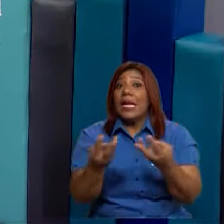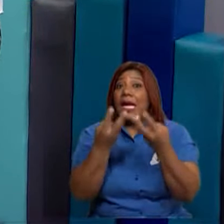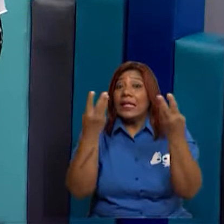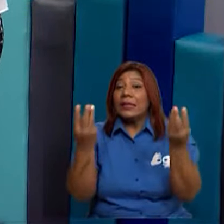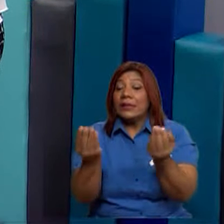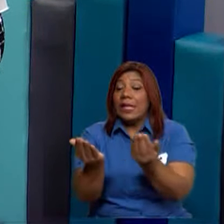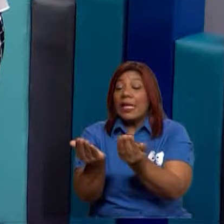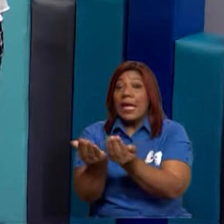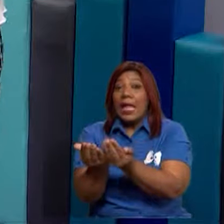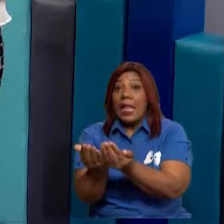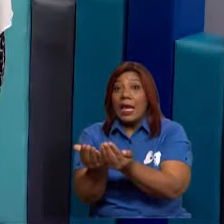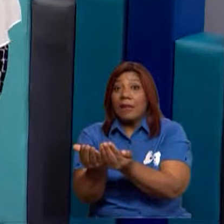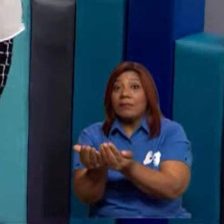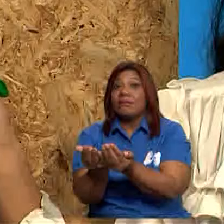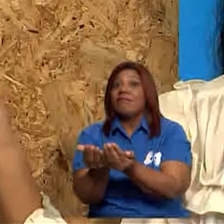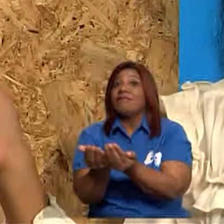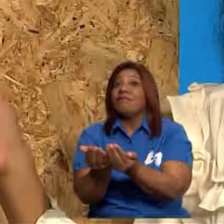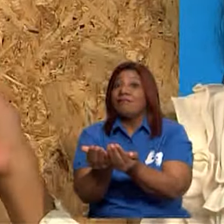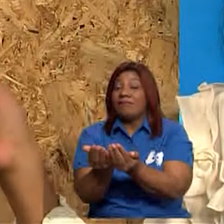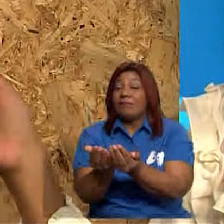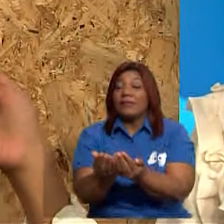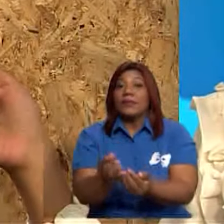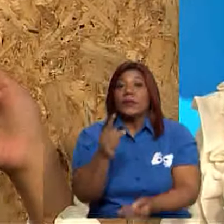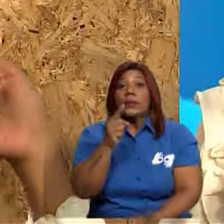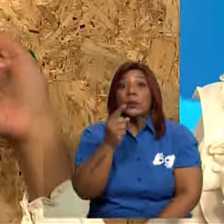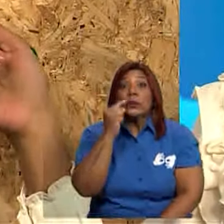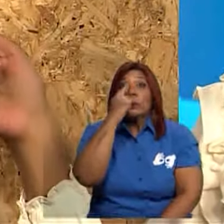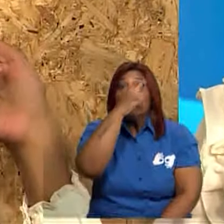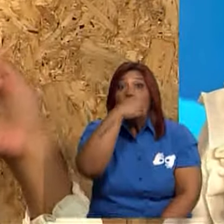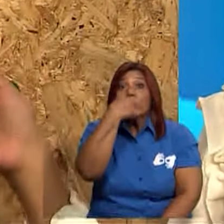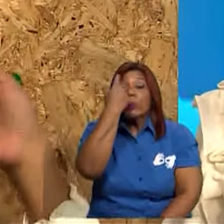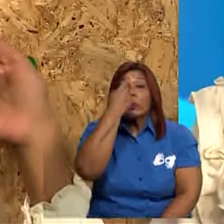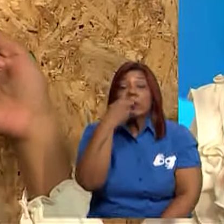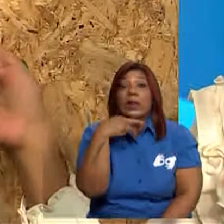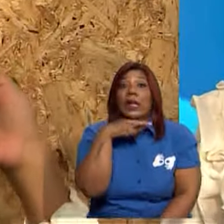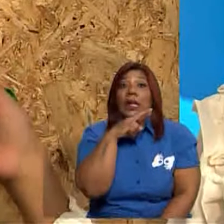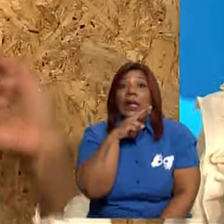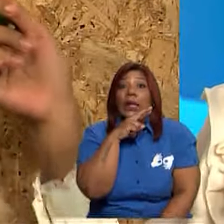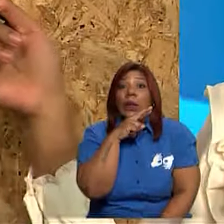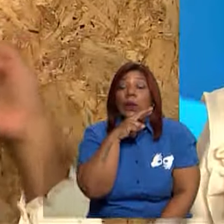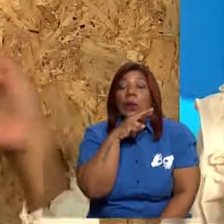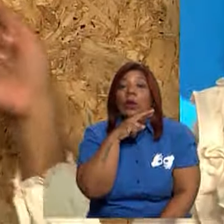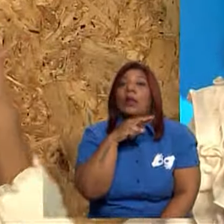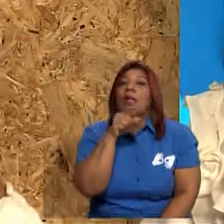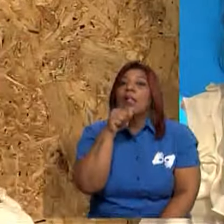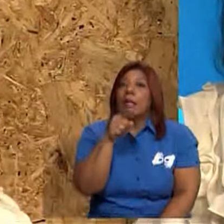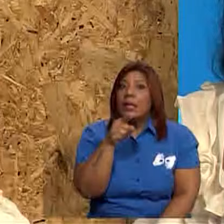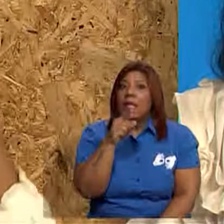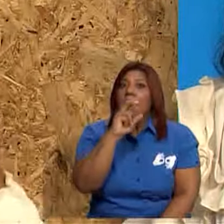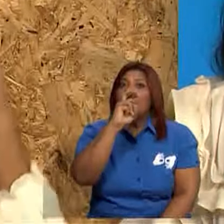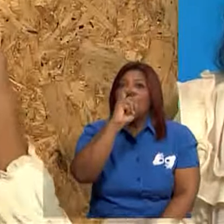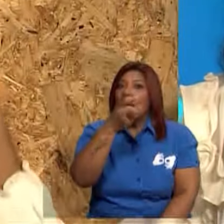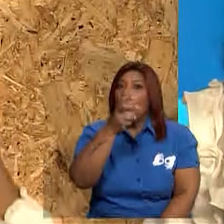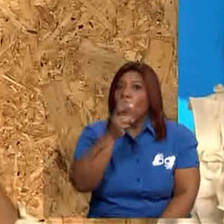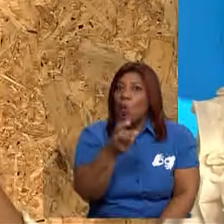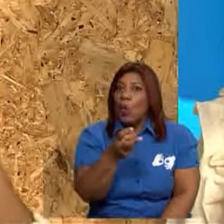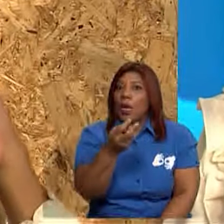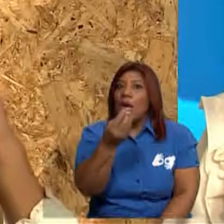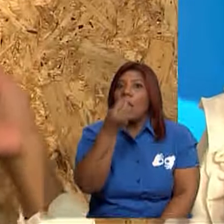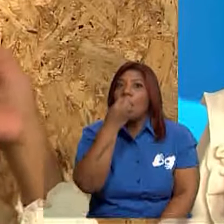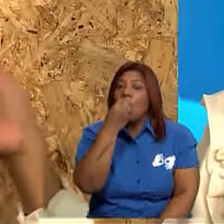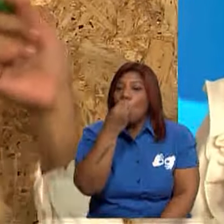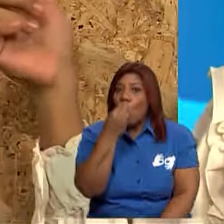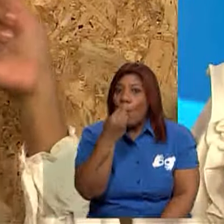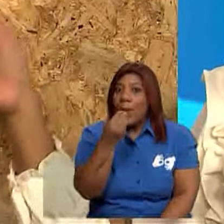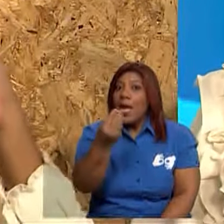triste, pero en este caso, ¿qué tenemos que hacer? Estar pendiente de consumir muchas más frutas y vegetales para